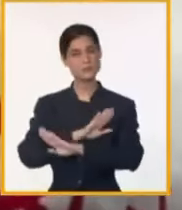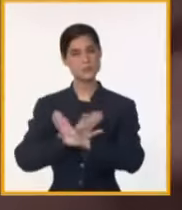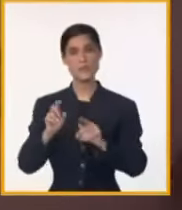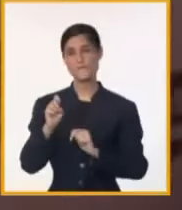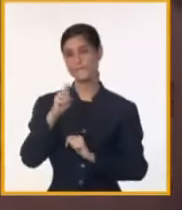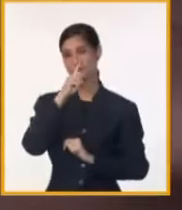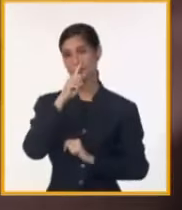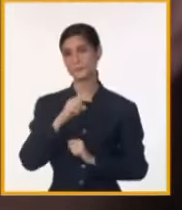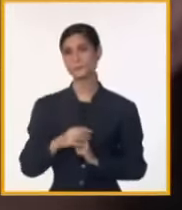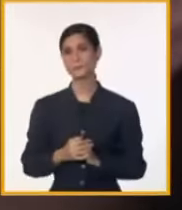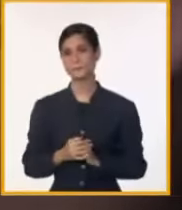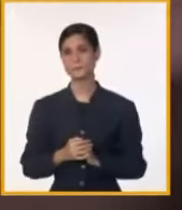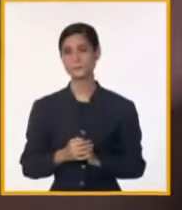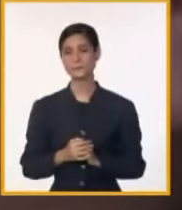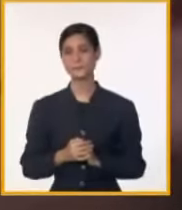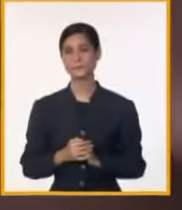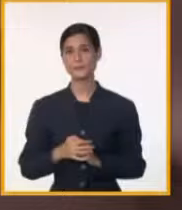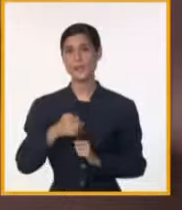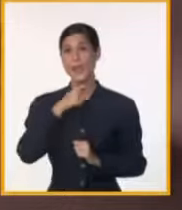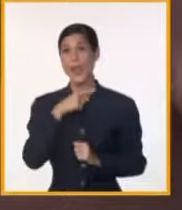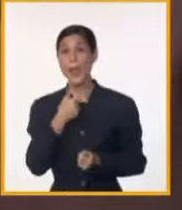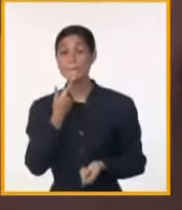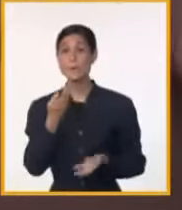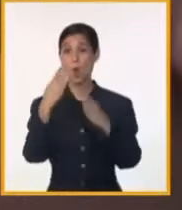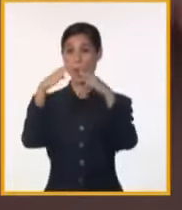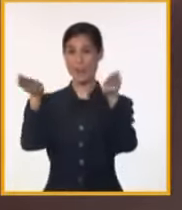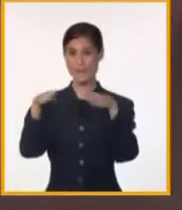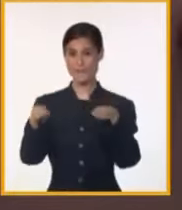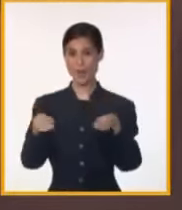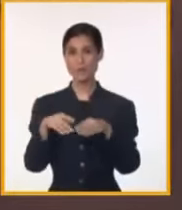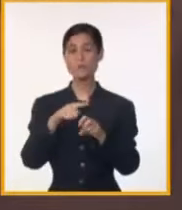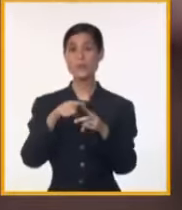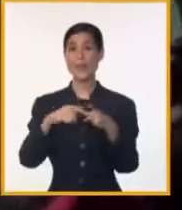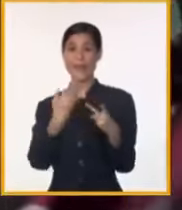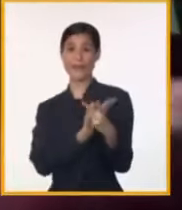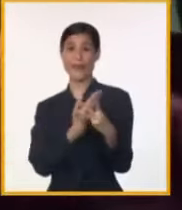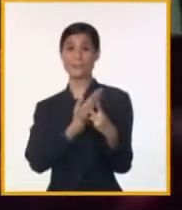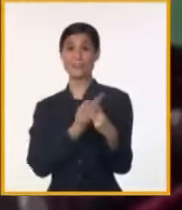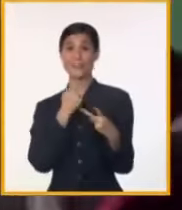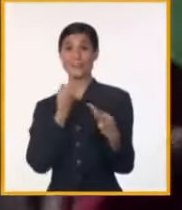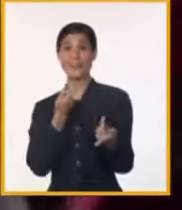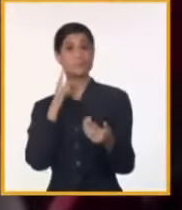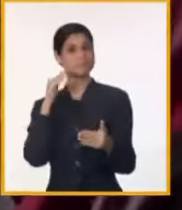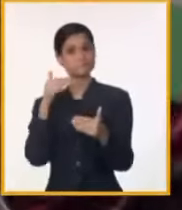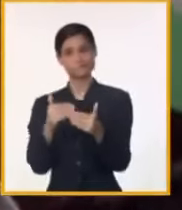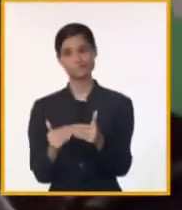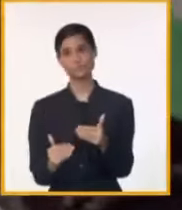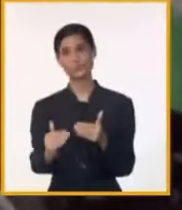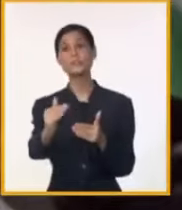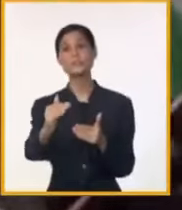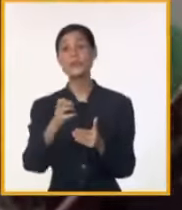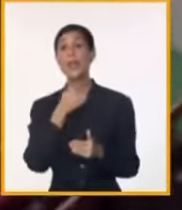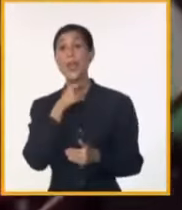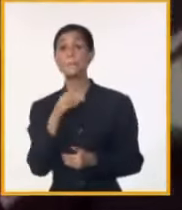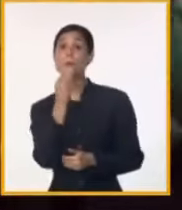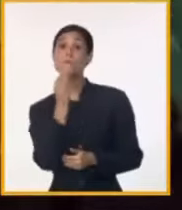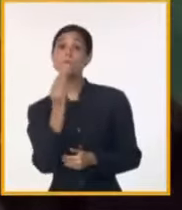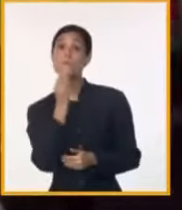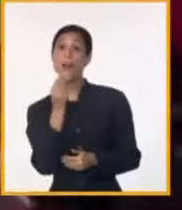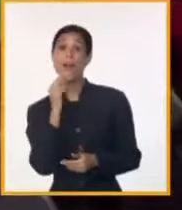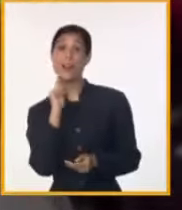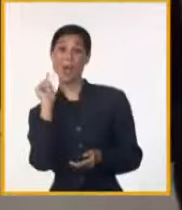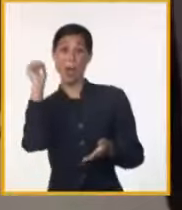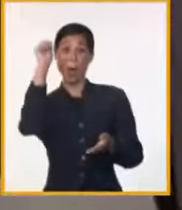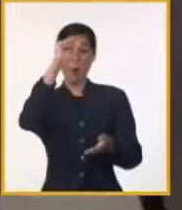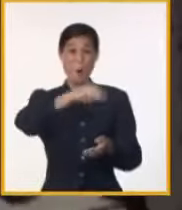palestinos la guerra en Líbano y gaza ahora amenaza con extenderse después de que Irán disparó unos 200 misiles contra